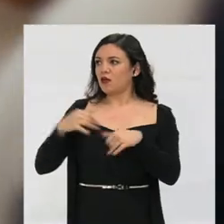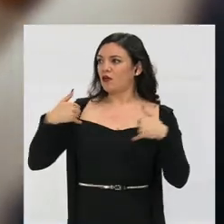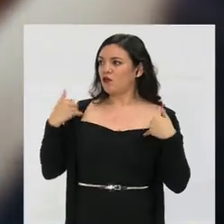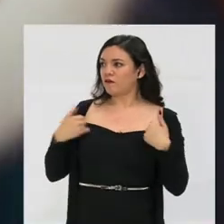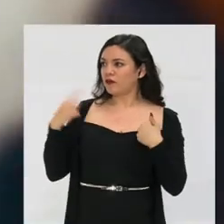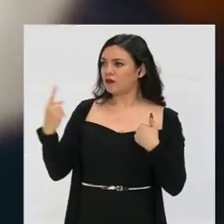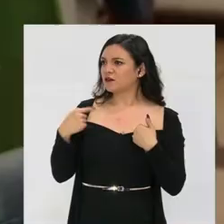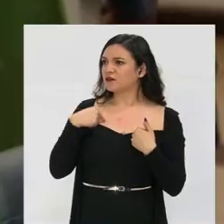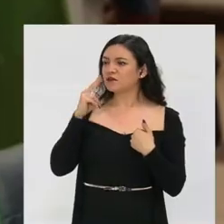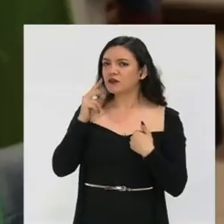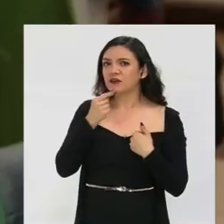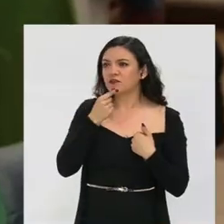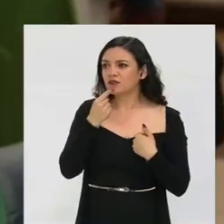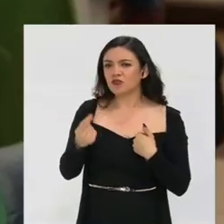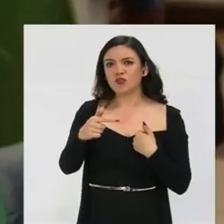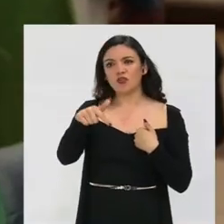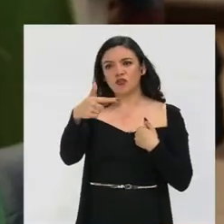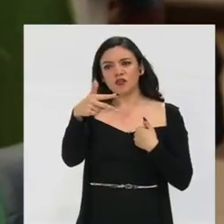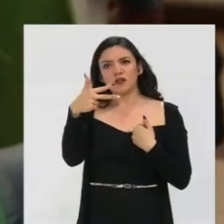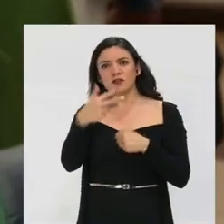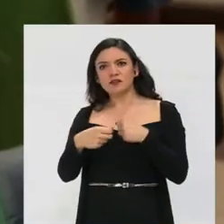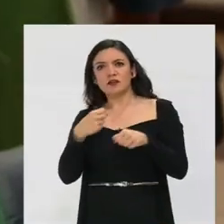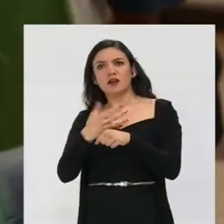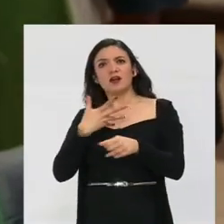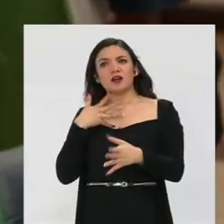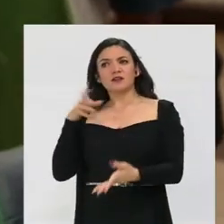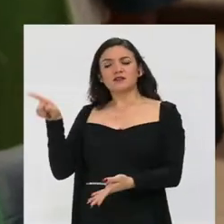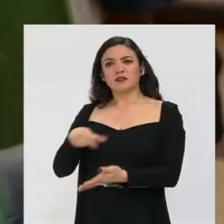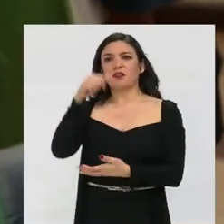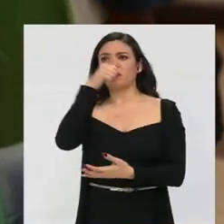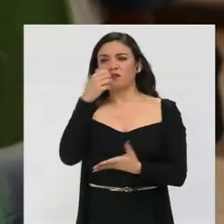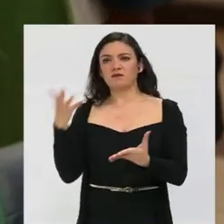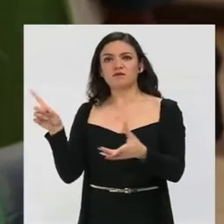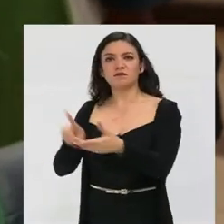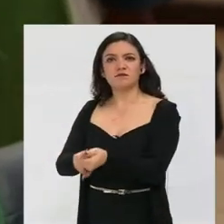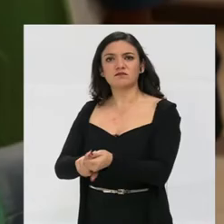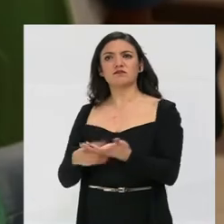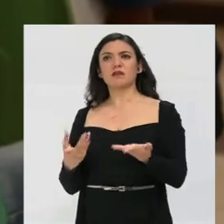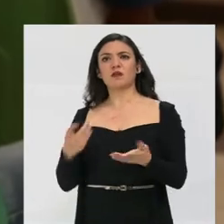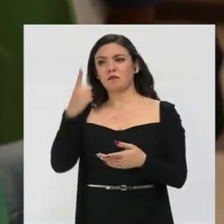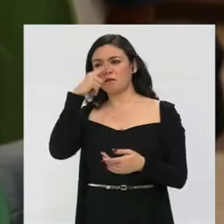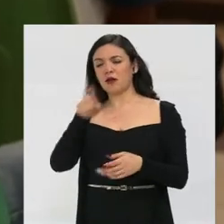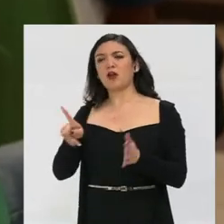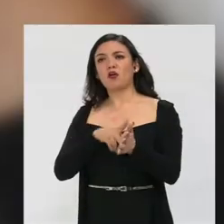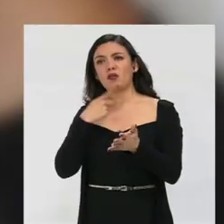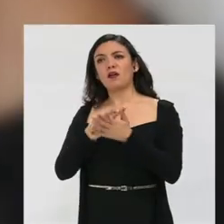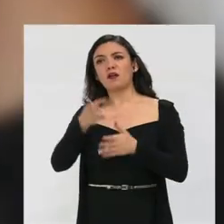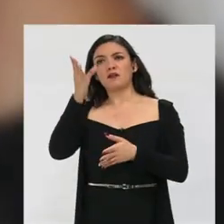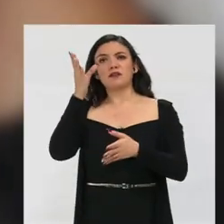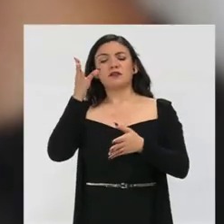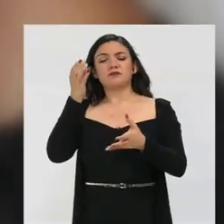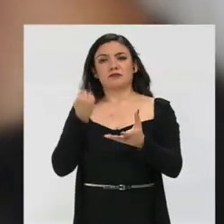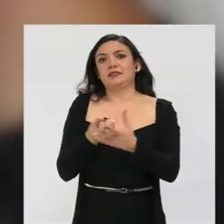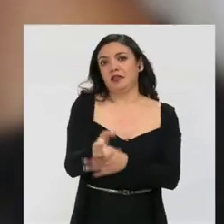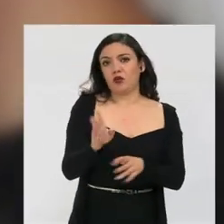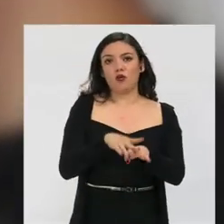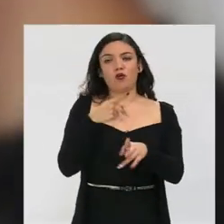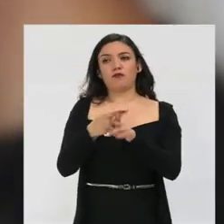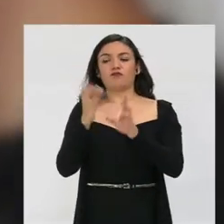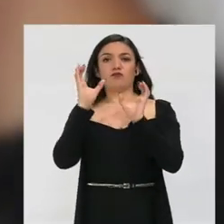es gente más joven. Yo he atendido a niños de 12, de 13 años que han ingresado